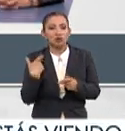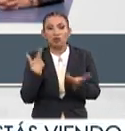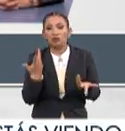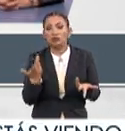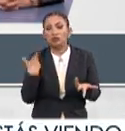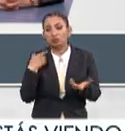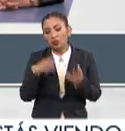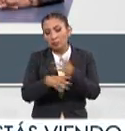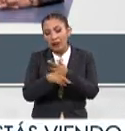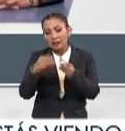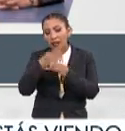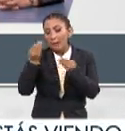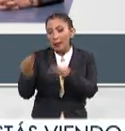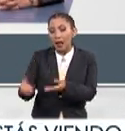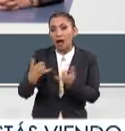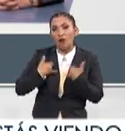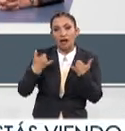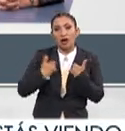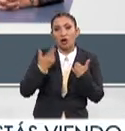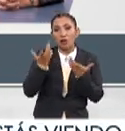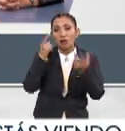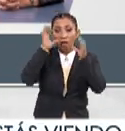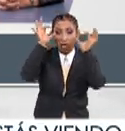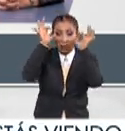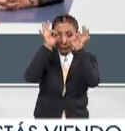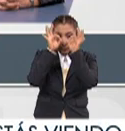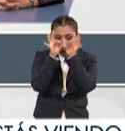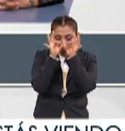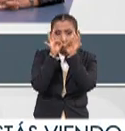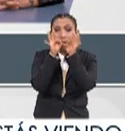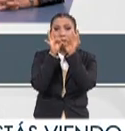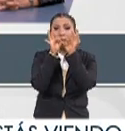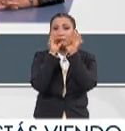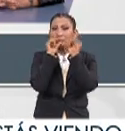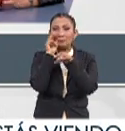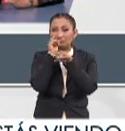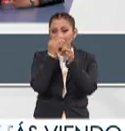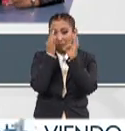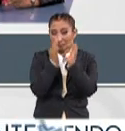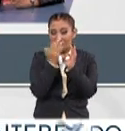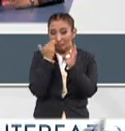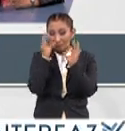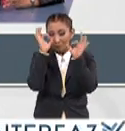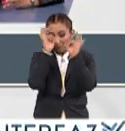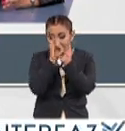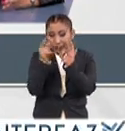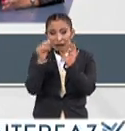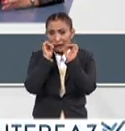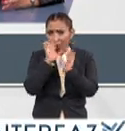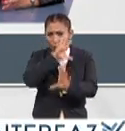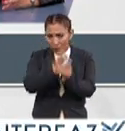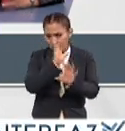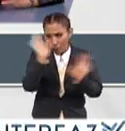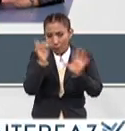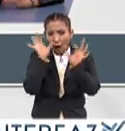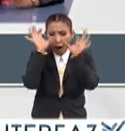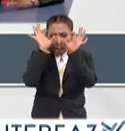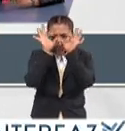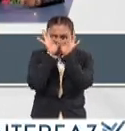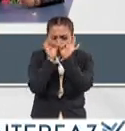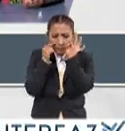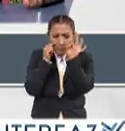los aditamentos para los chicos con baja visión, ¿no? Que no son ciegos totalmente,